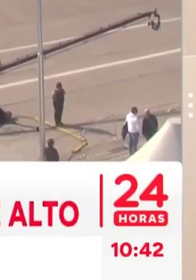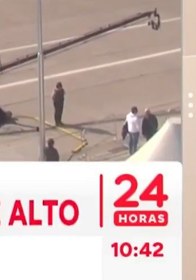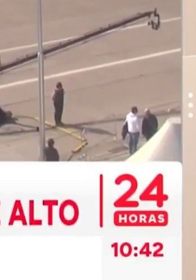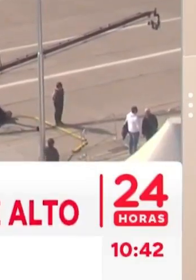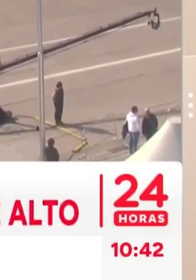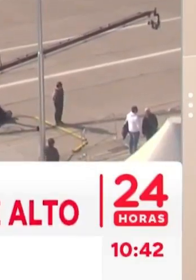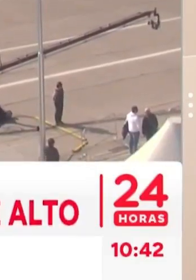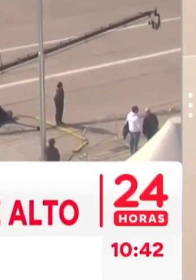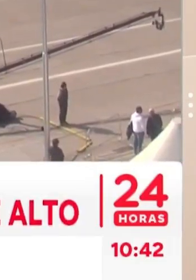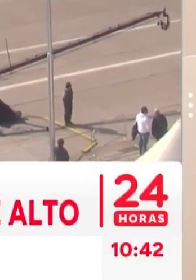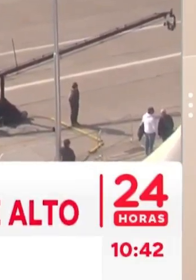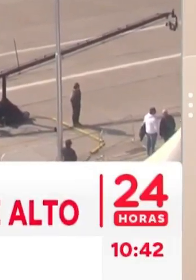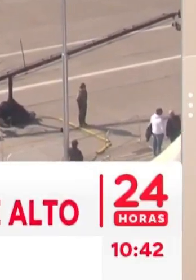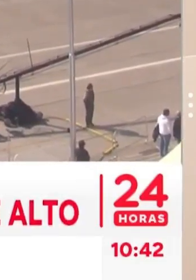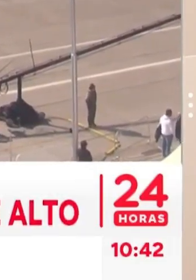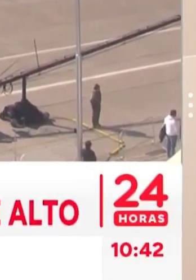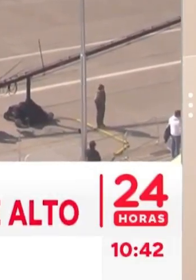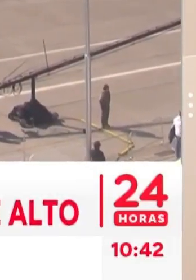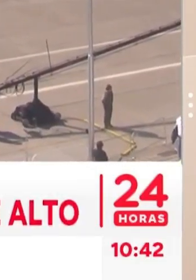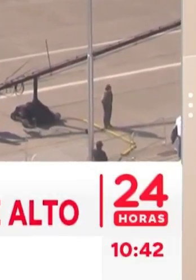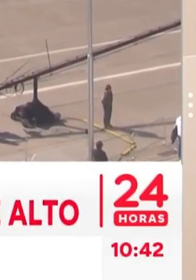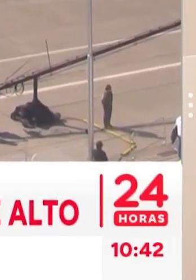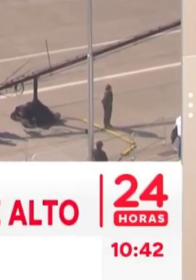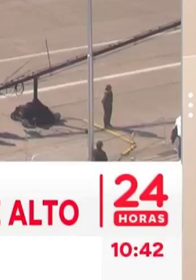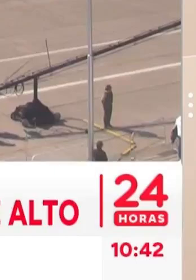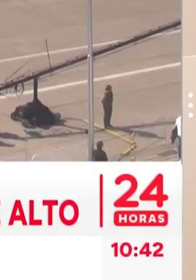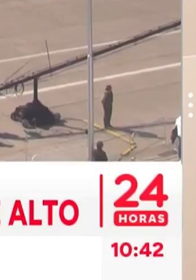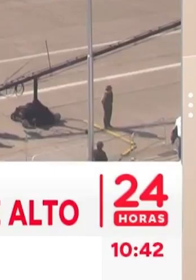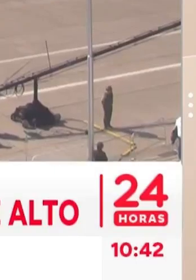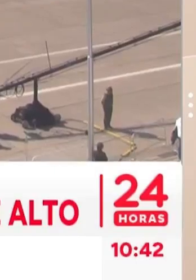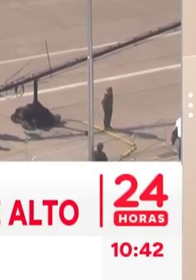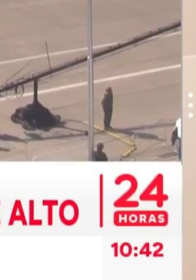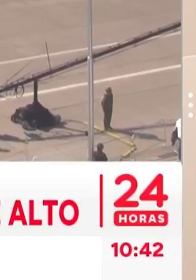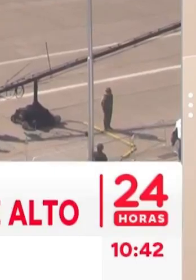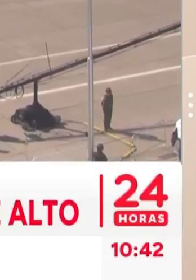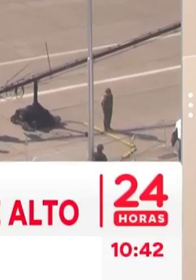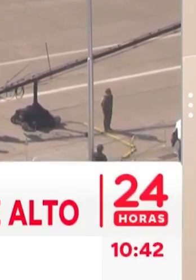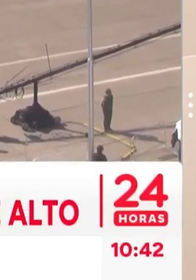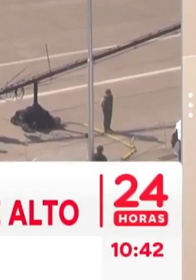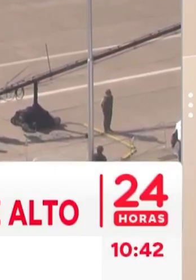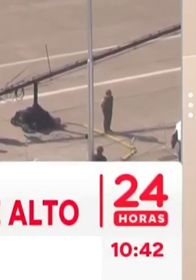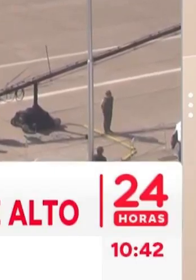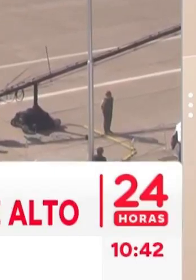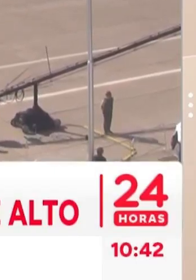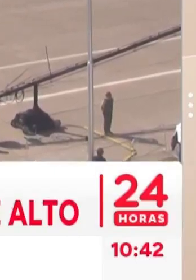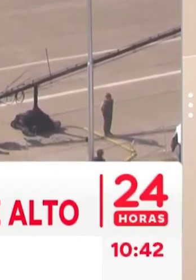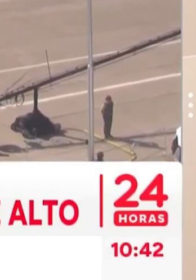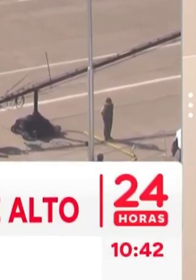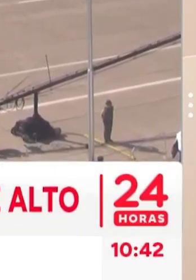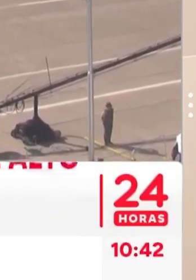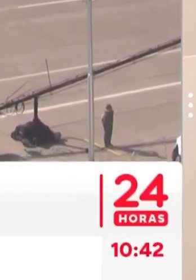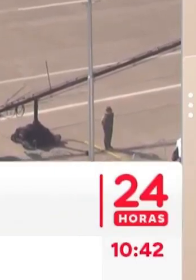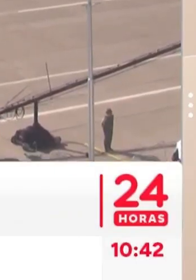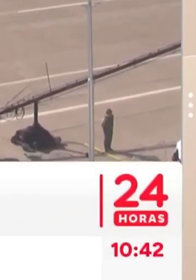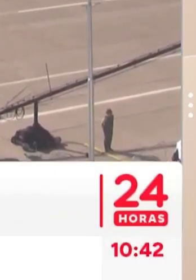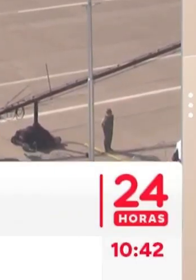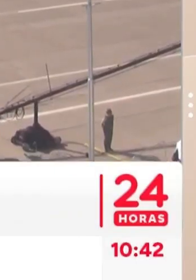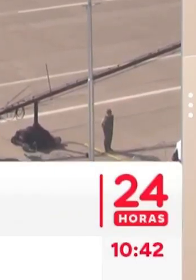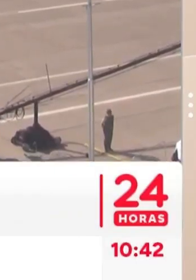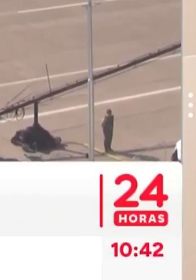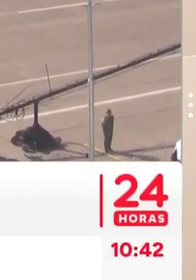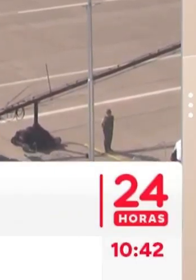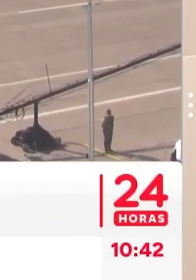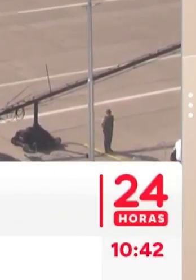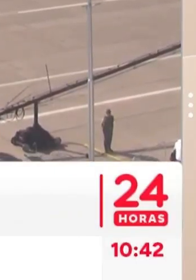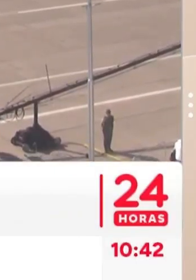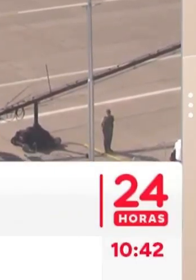estar pituteando. En este caso pareciera ser que lo hacía a bordo de un taxi básico, y eso creo que es parte también